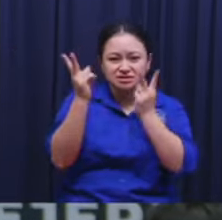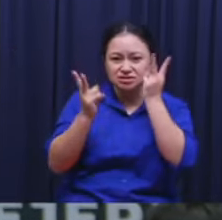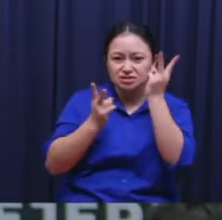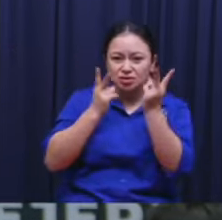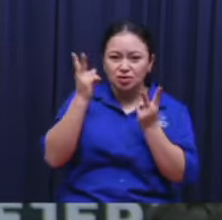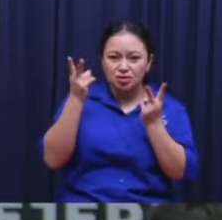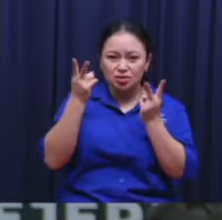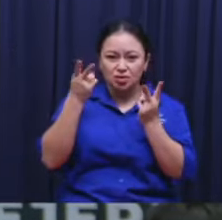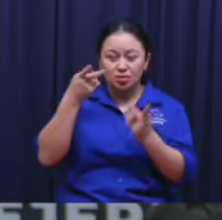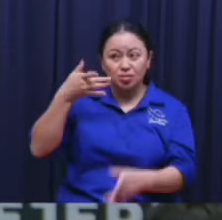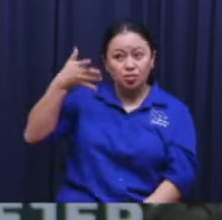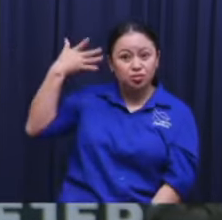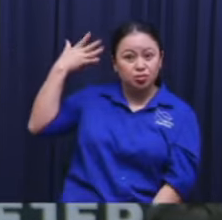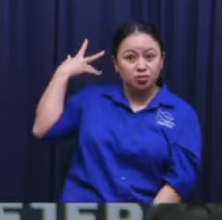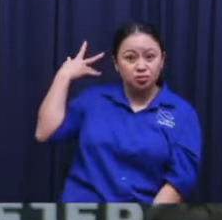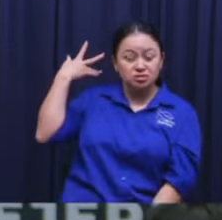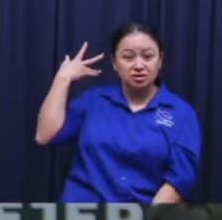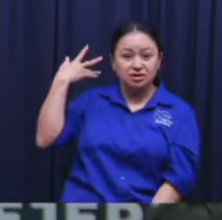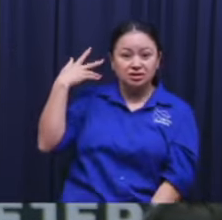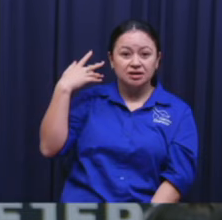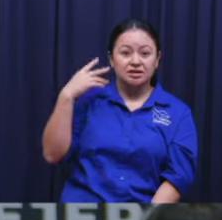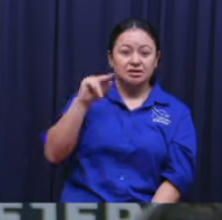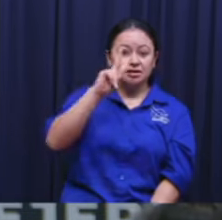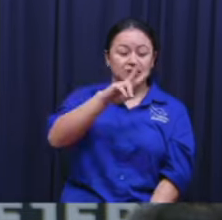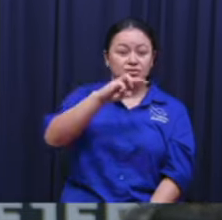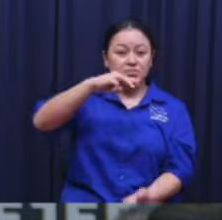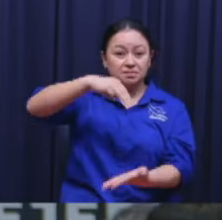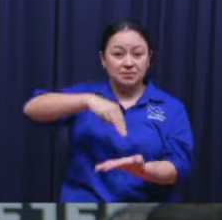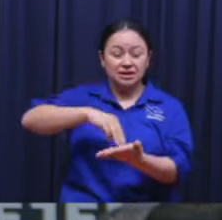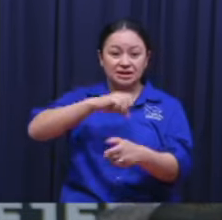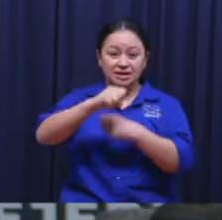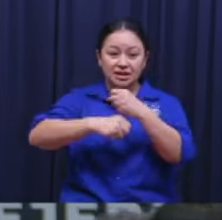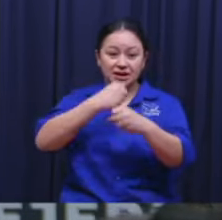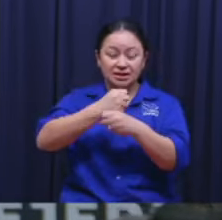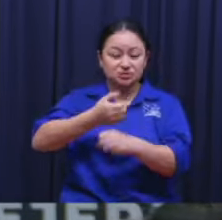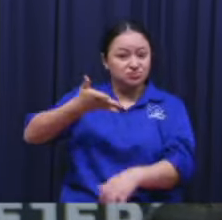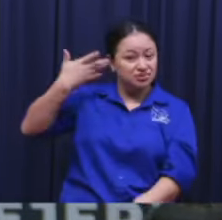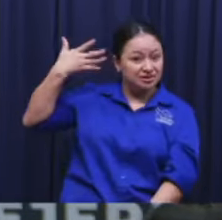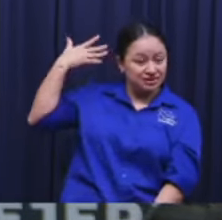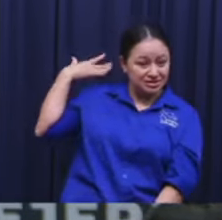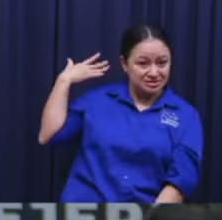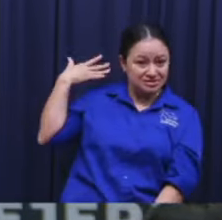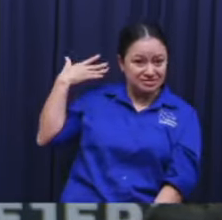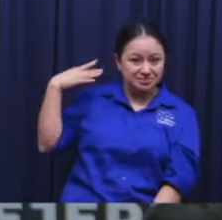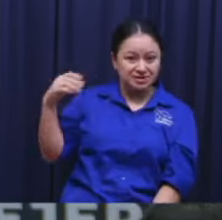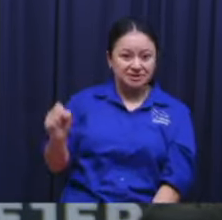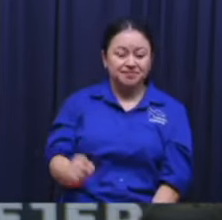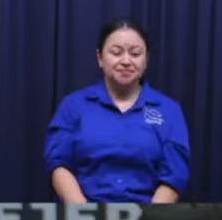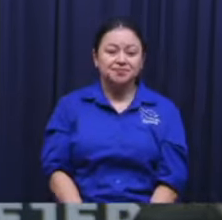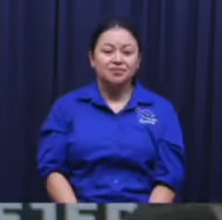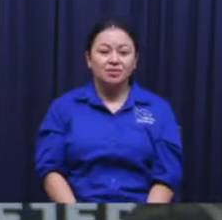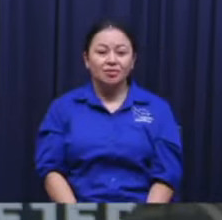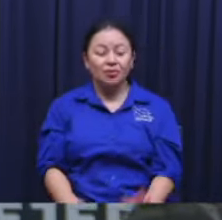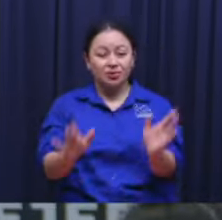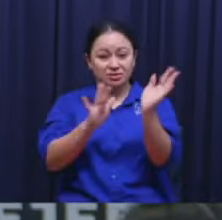dio hace 2000 años, cuando el mismo Dios en la persona de Jesucristo vino a la tierra, y